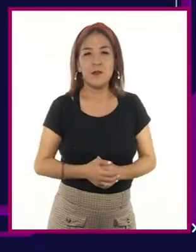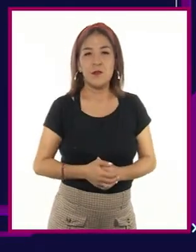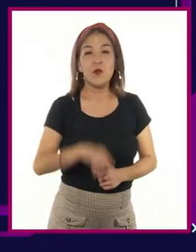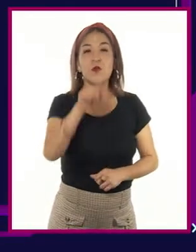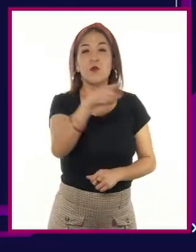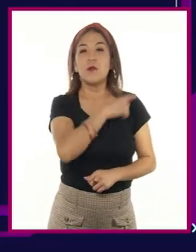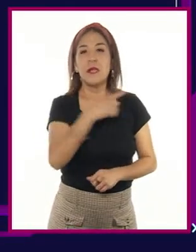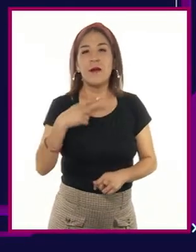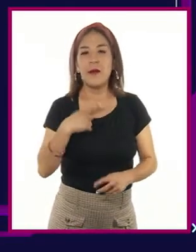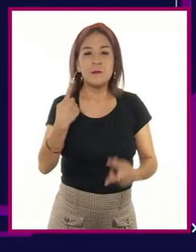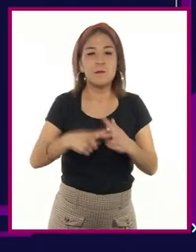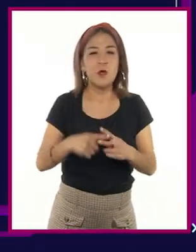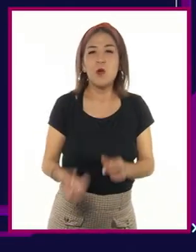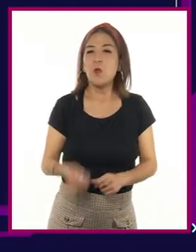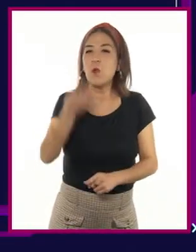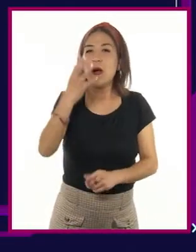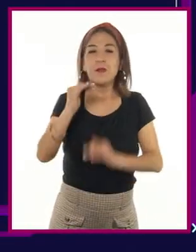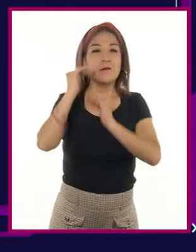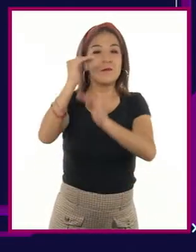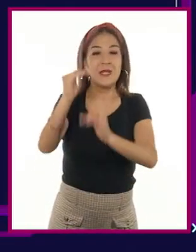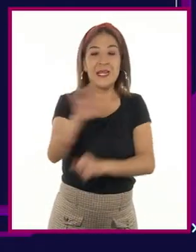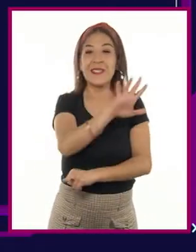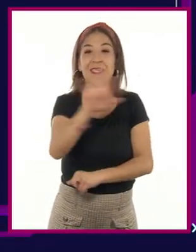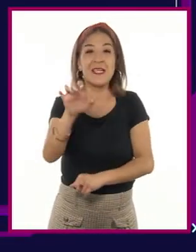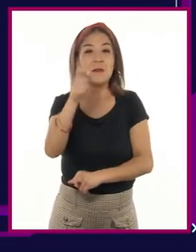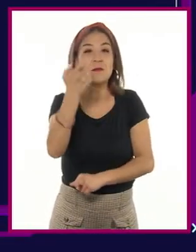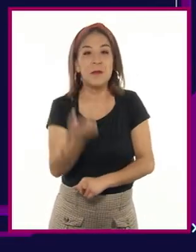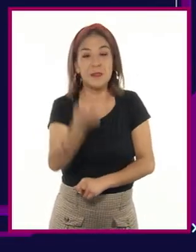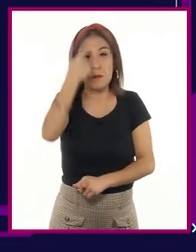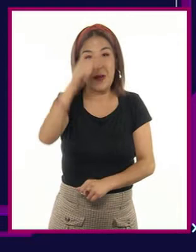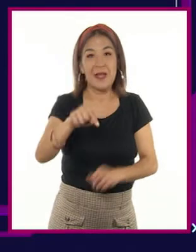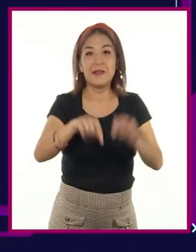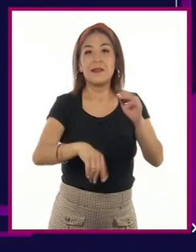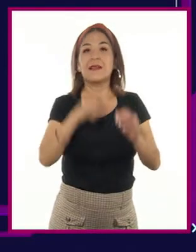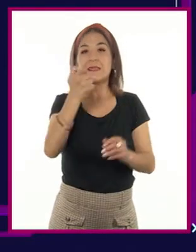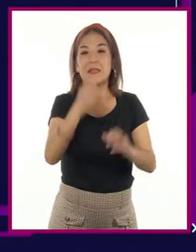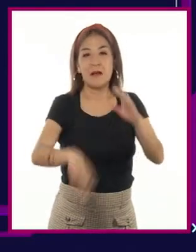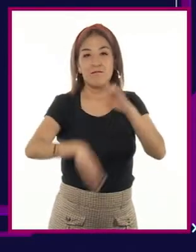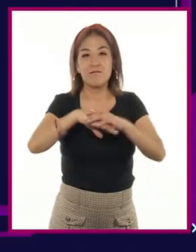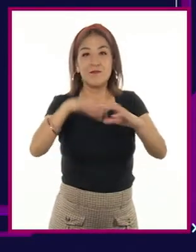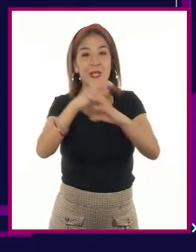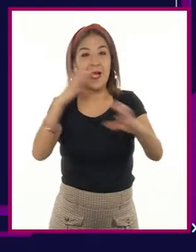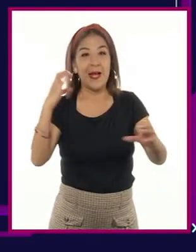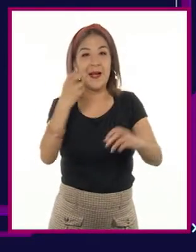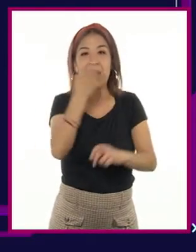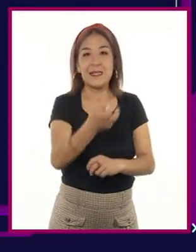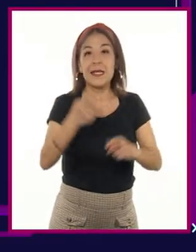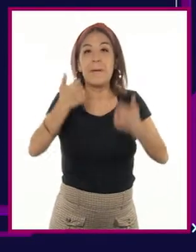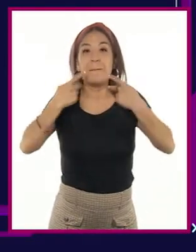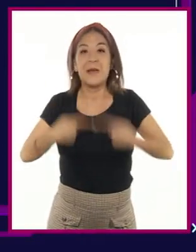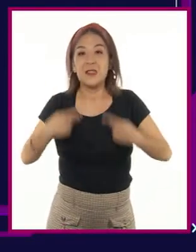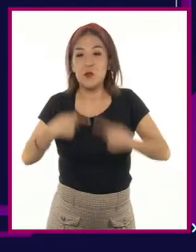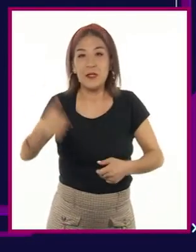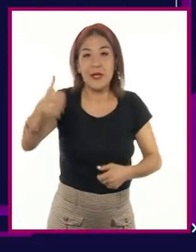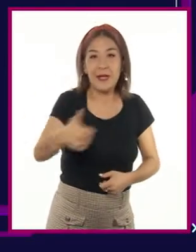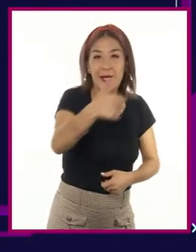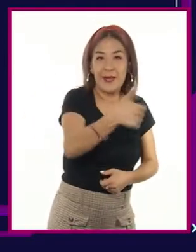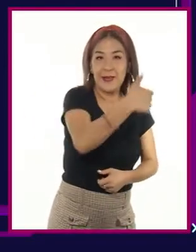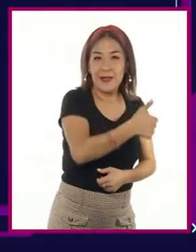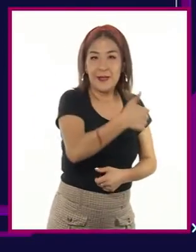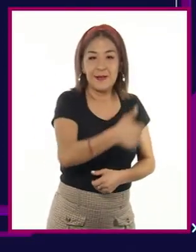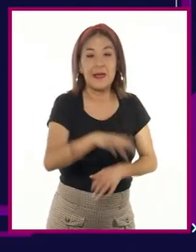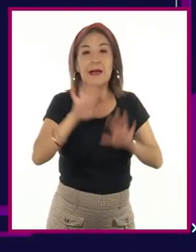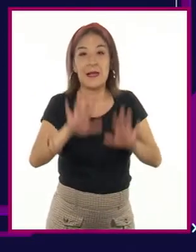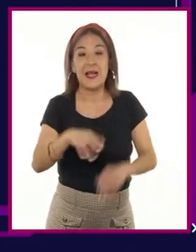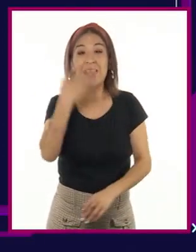un costo máximo de 500 pesos para el transporte por persona así si el costo total es de